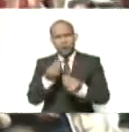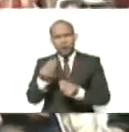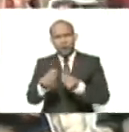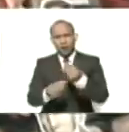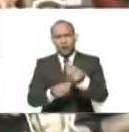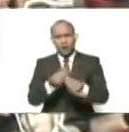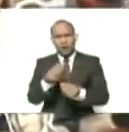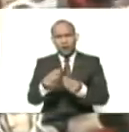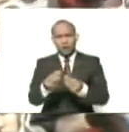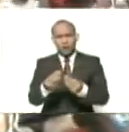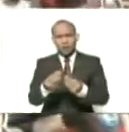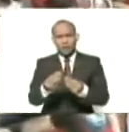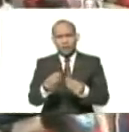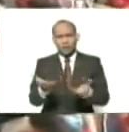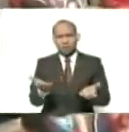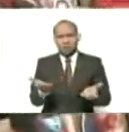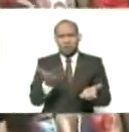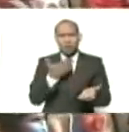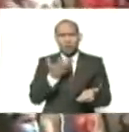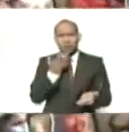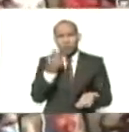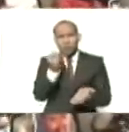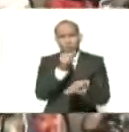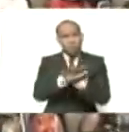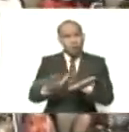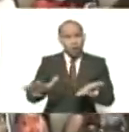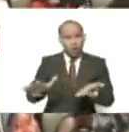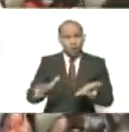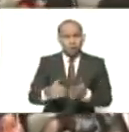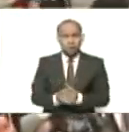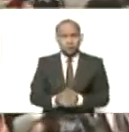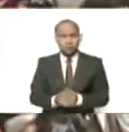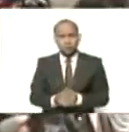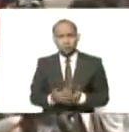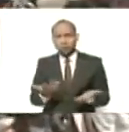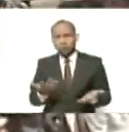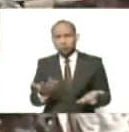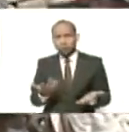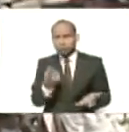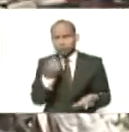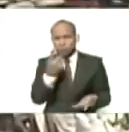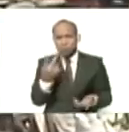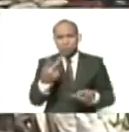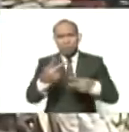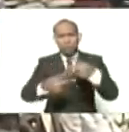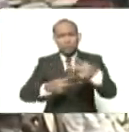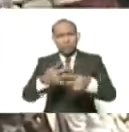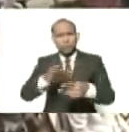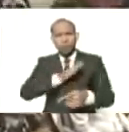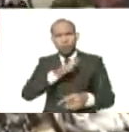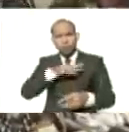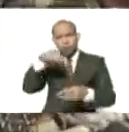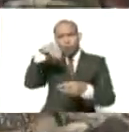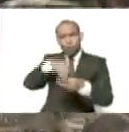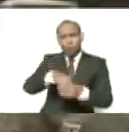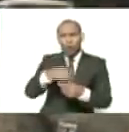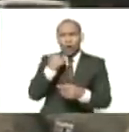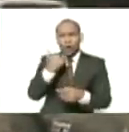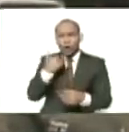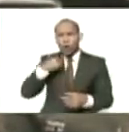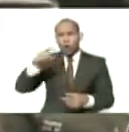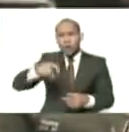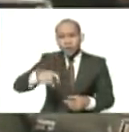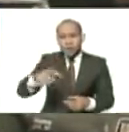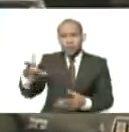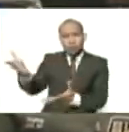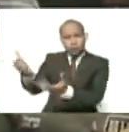que las exoneraciones sean para las materias primas que requerimos para